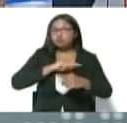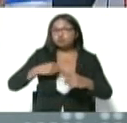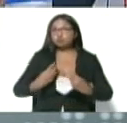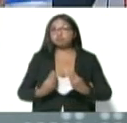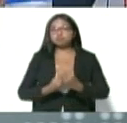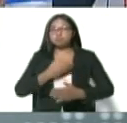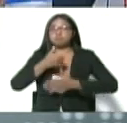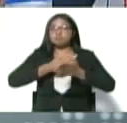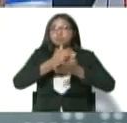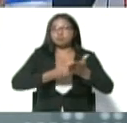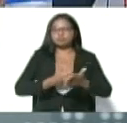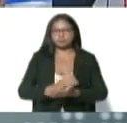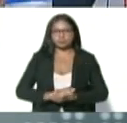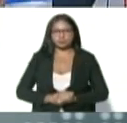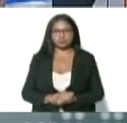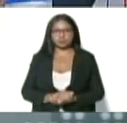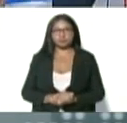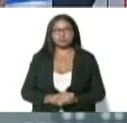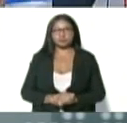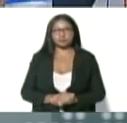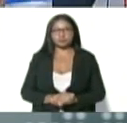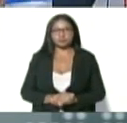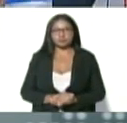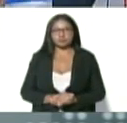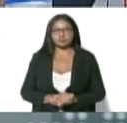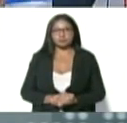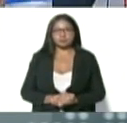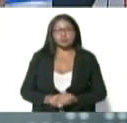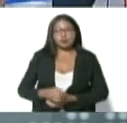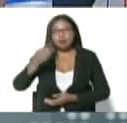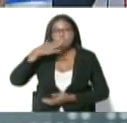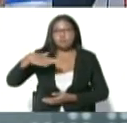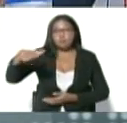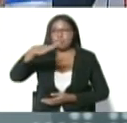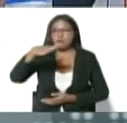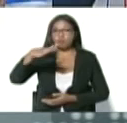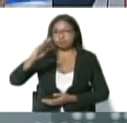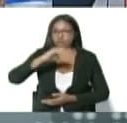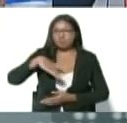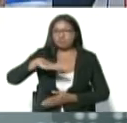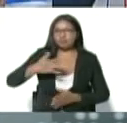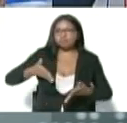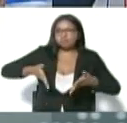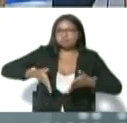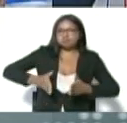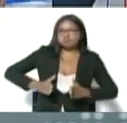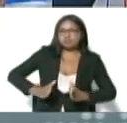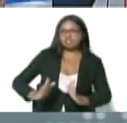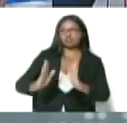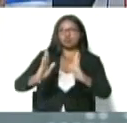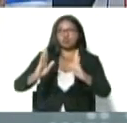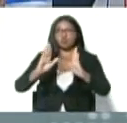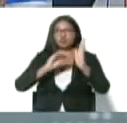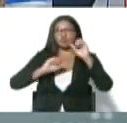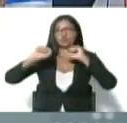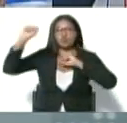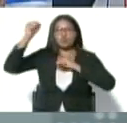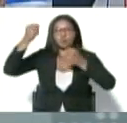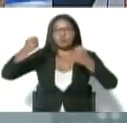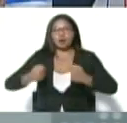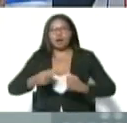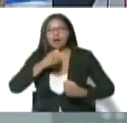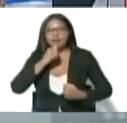nosotros el pueblo que vio nacer y hacerse un gigante al gran comandante